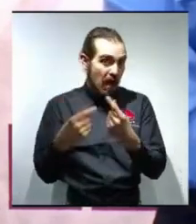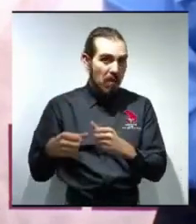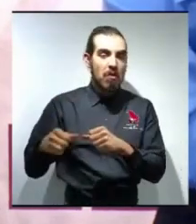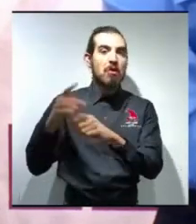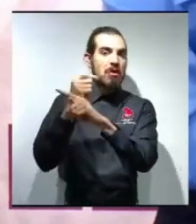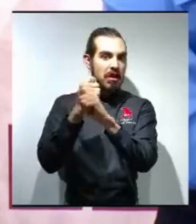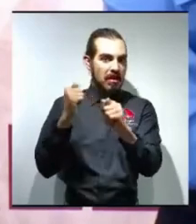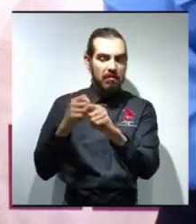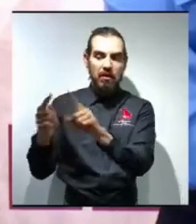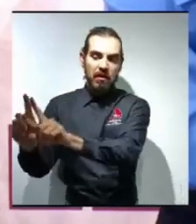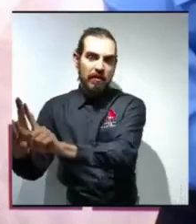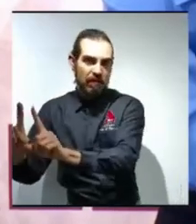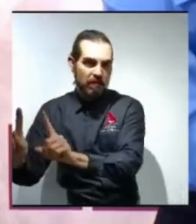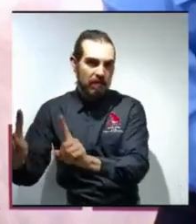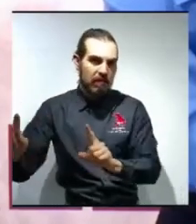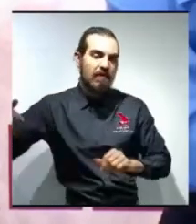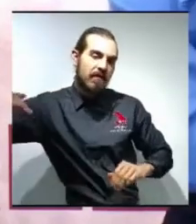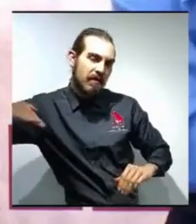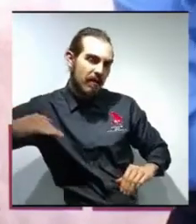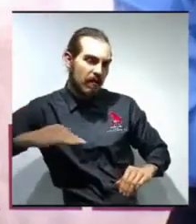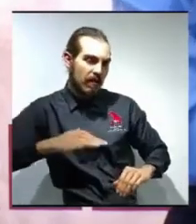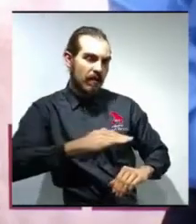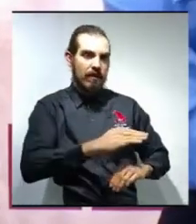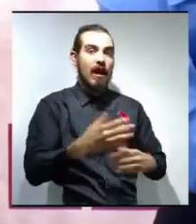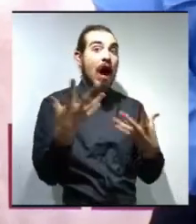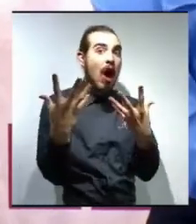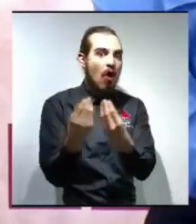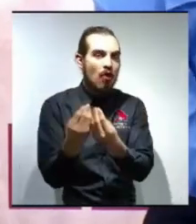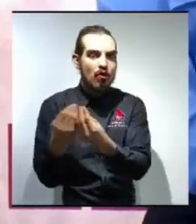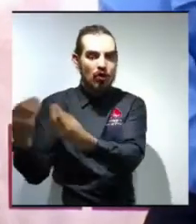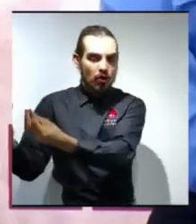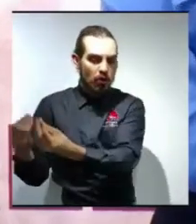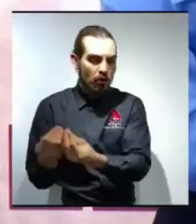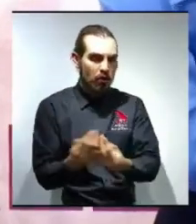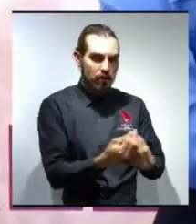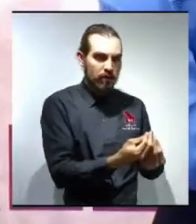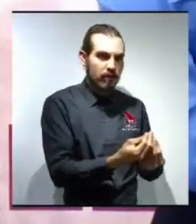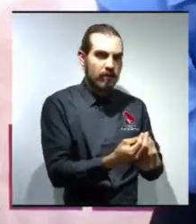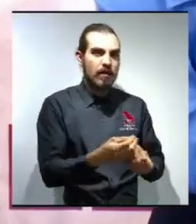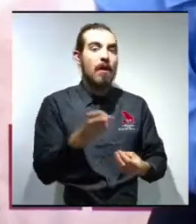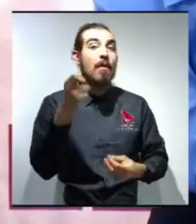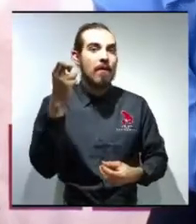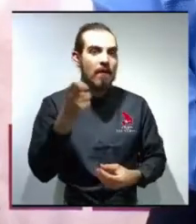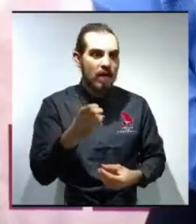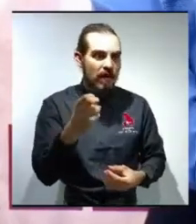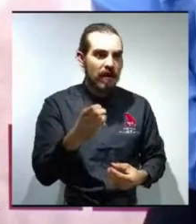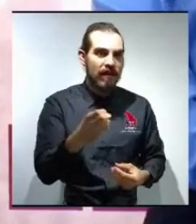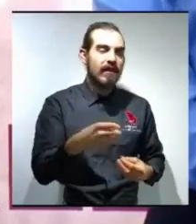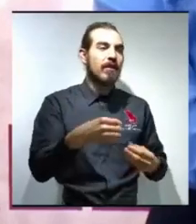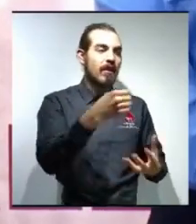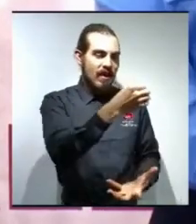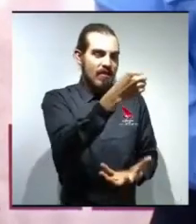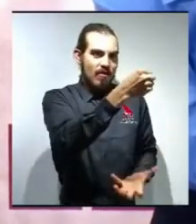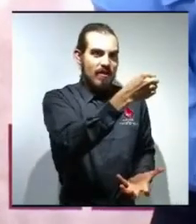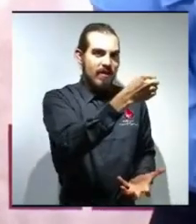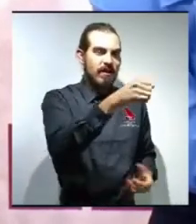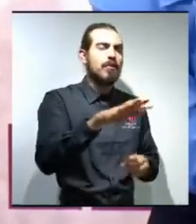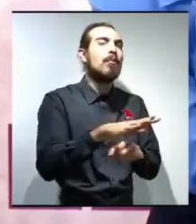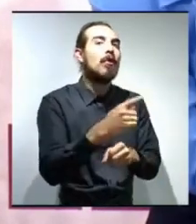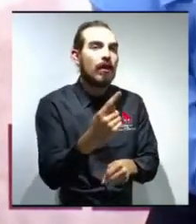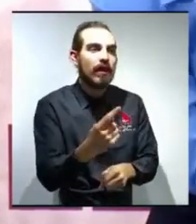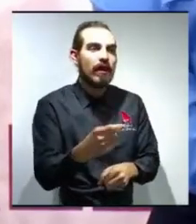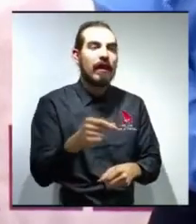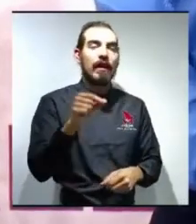son del mismo sector o vienen en el mismo vehículo, y es por eso que se ve una gran cantidad de juguetes que va en ese vehículo, pero es porque son niños del